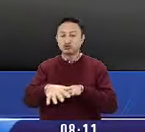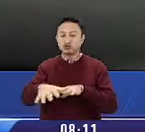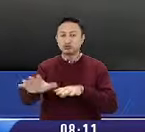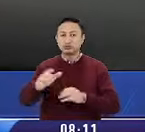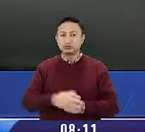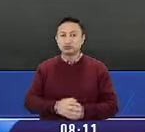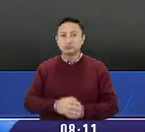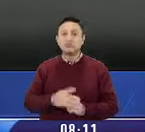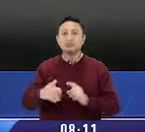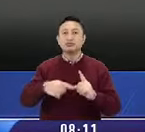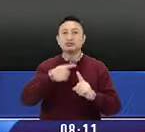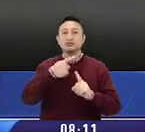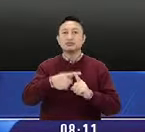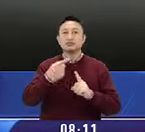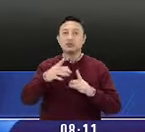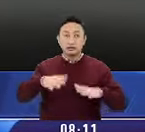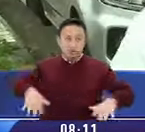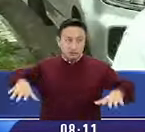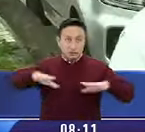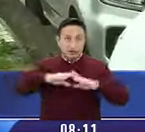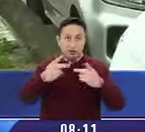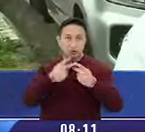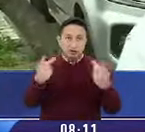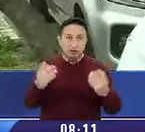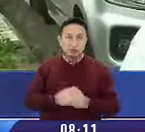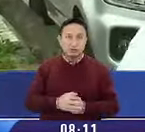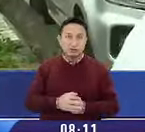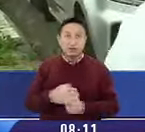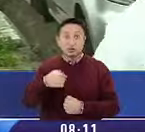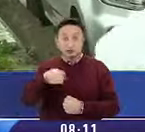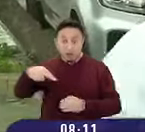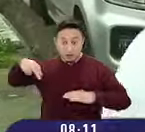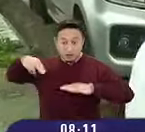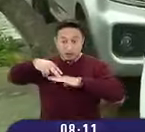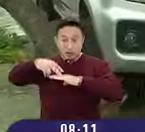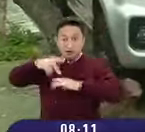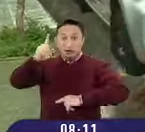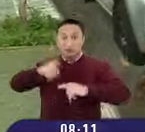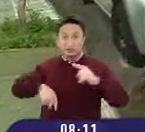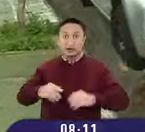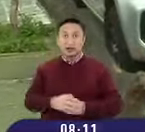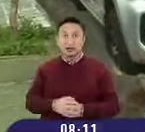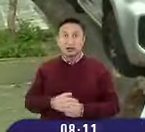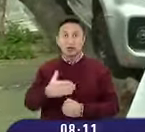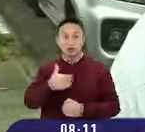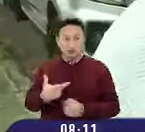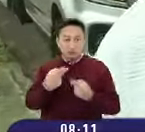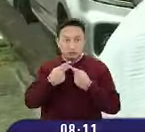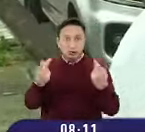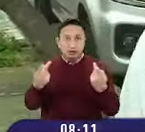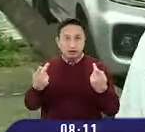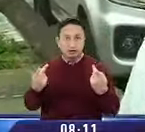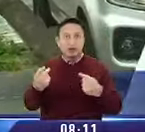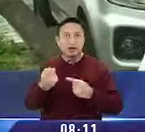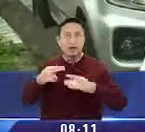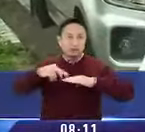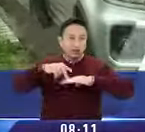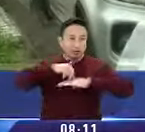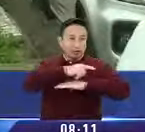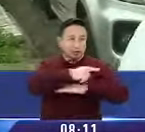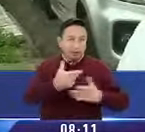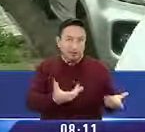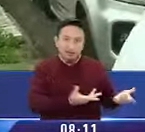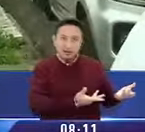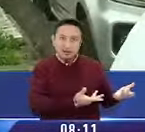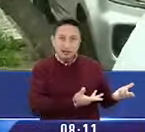el arbitrario uso del espacio público. No se puede pasar la calle, yo sé que es público, pero no para poner lavadoras.